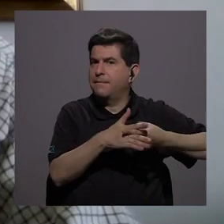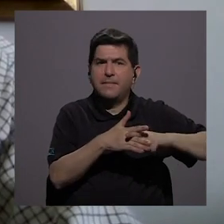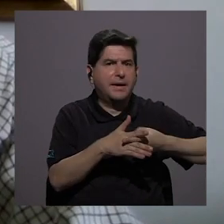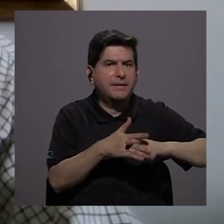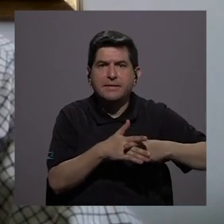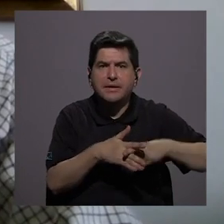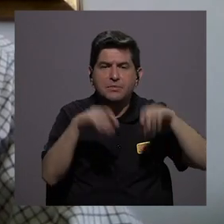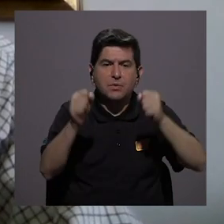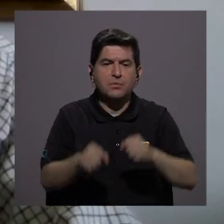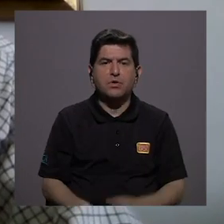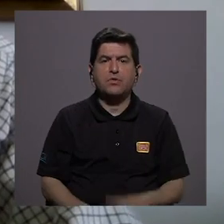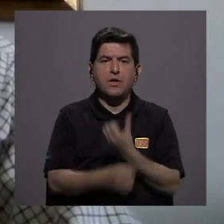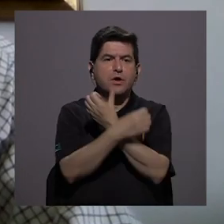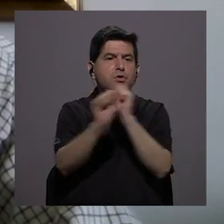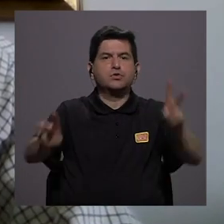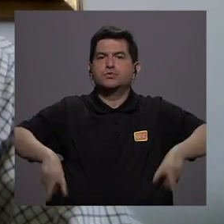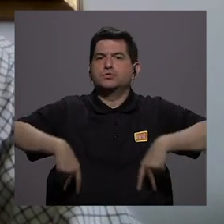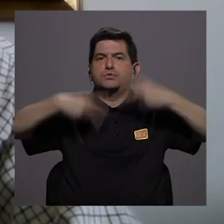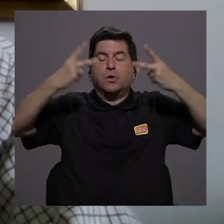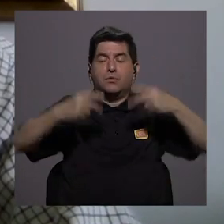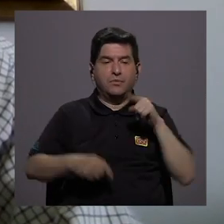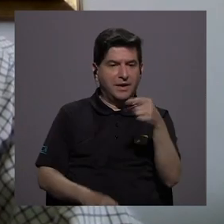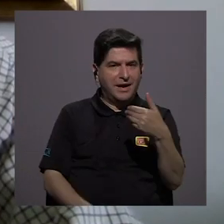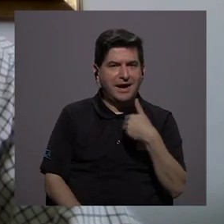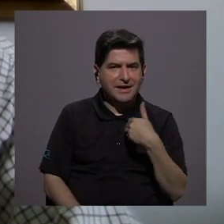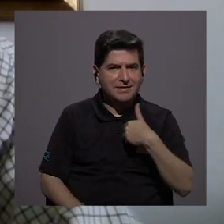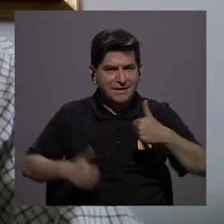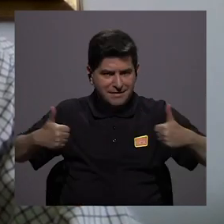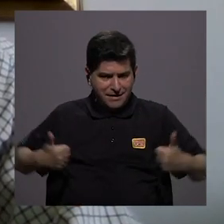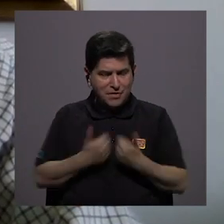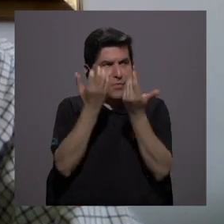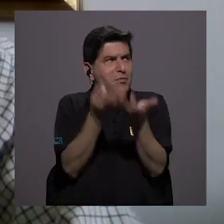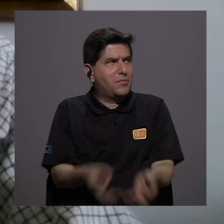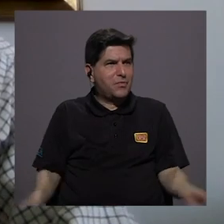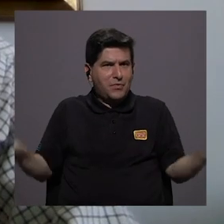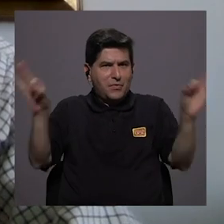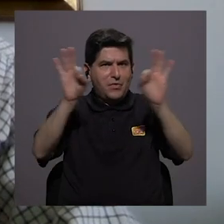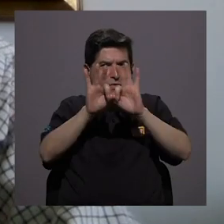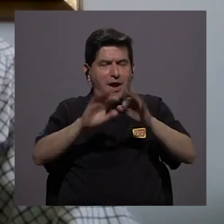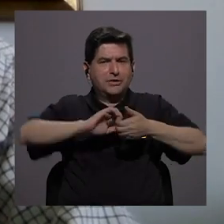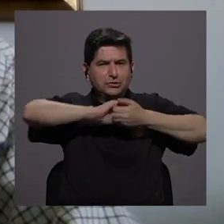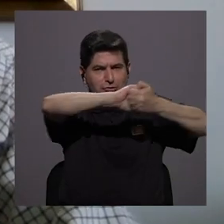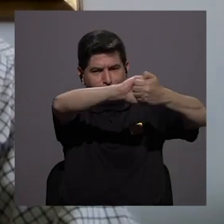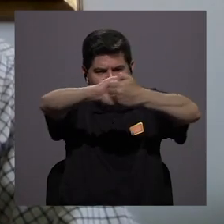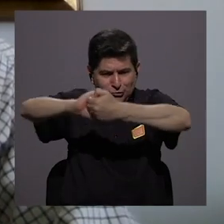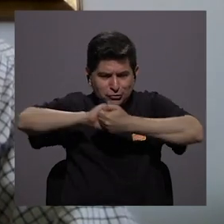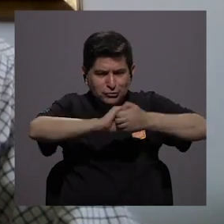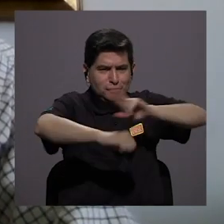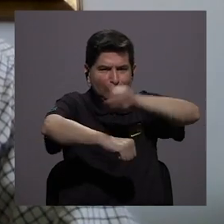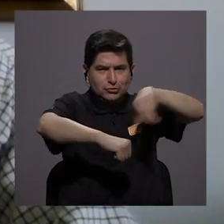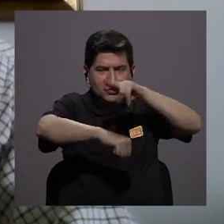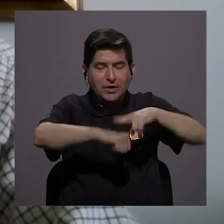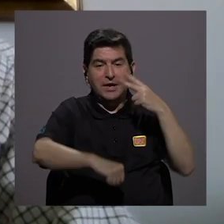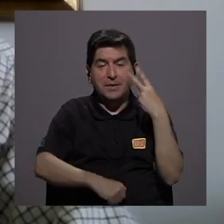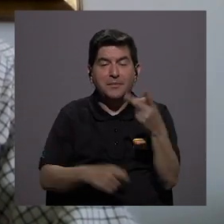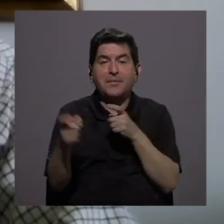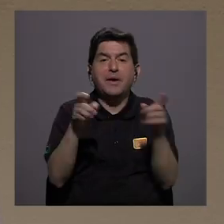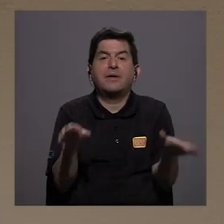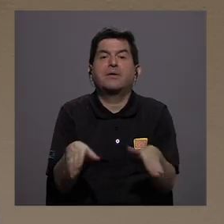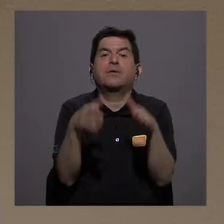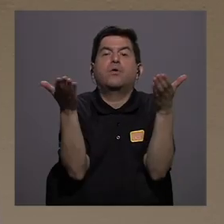poder sobrevivir, ¿eh? Así es que ahí tenemos un reto importante de solidaridad nacional que habrá que ver cómo lo